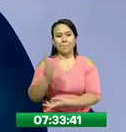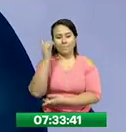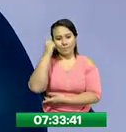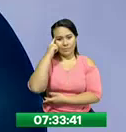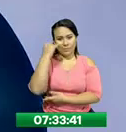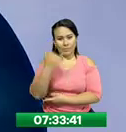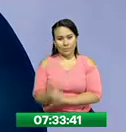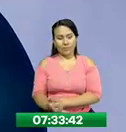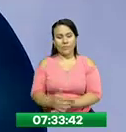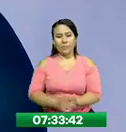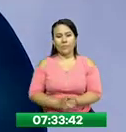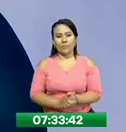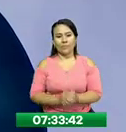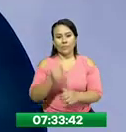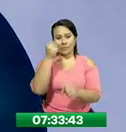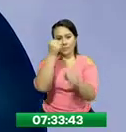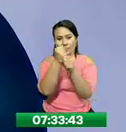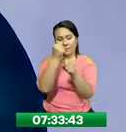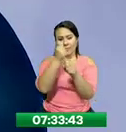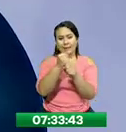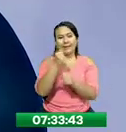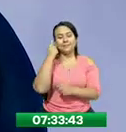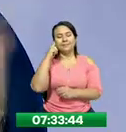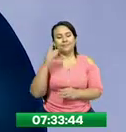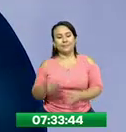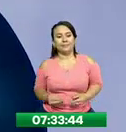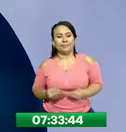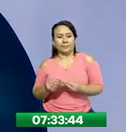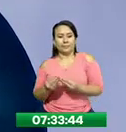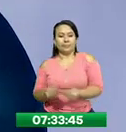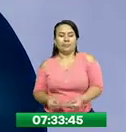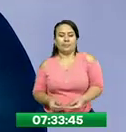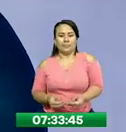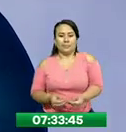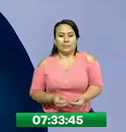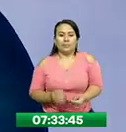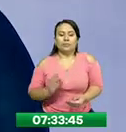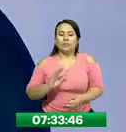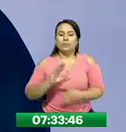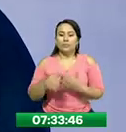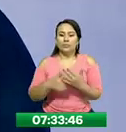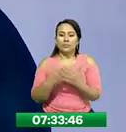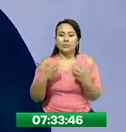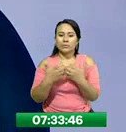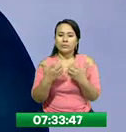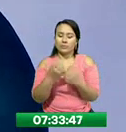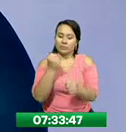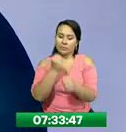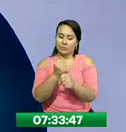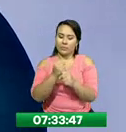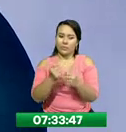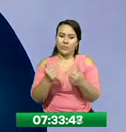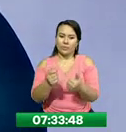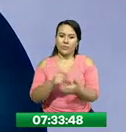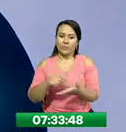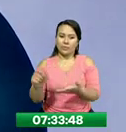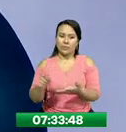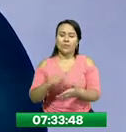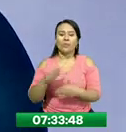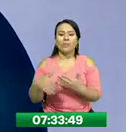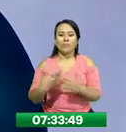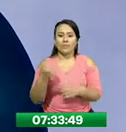Hoy están trabajando para demostrar que ellos tienen que permanecer en CNT y así lo vamos a hacer. Va a ser un